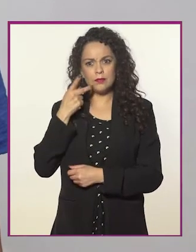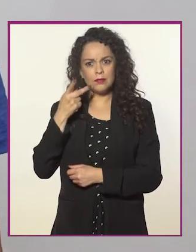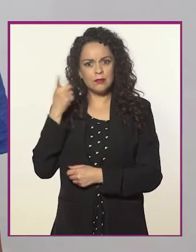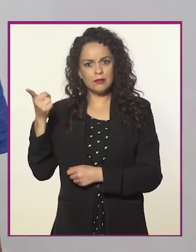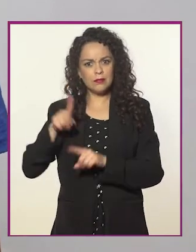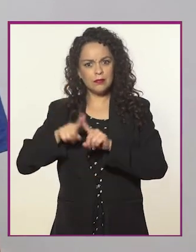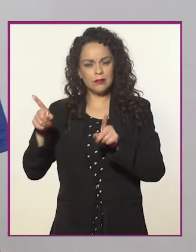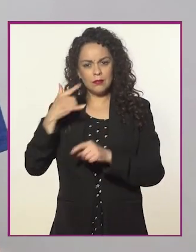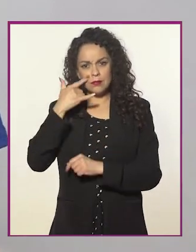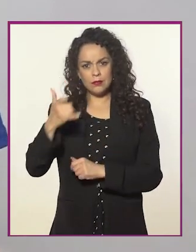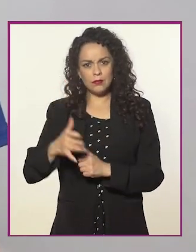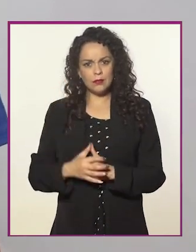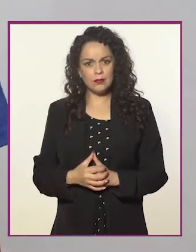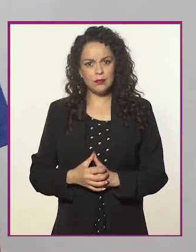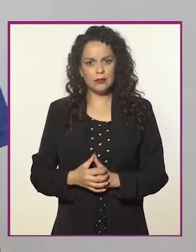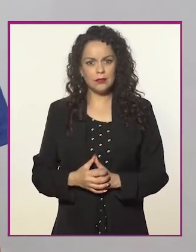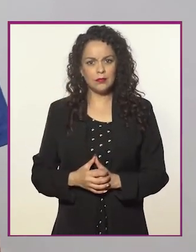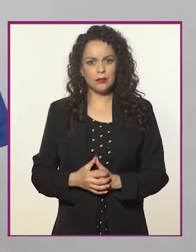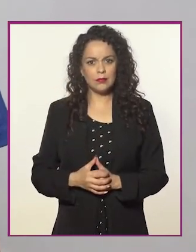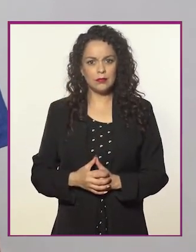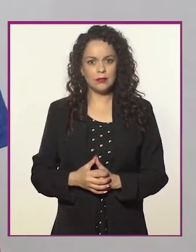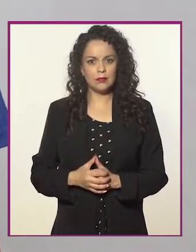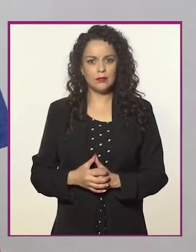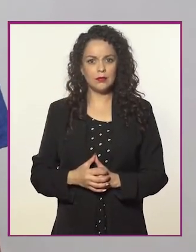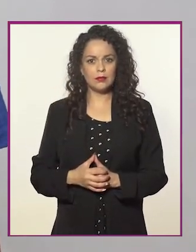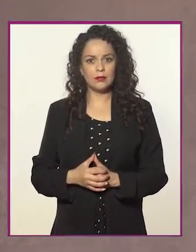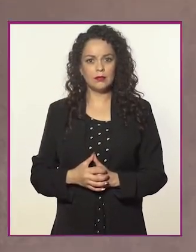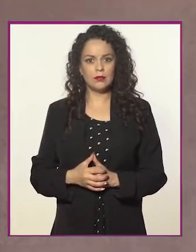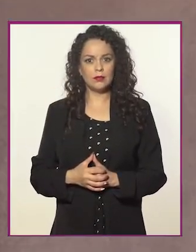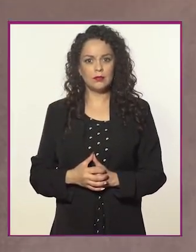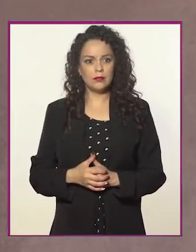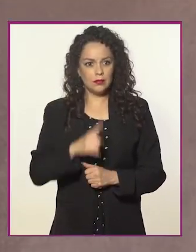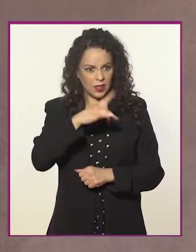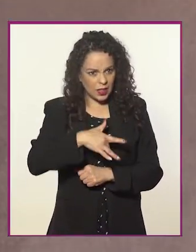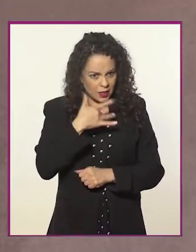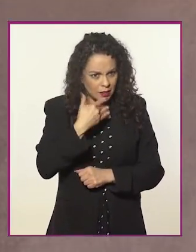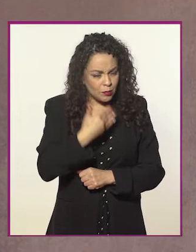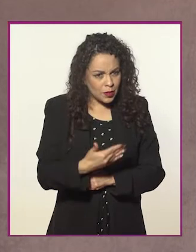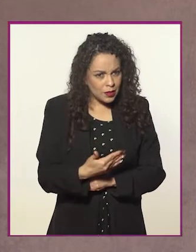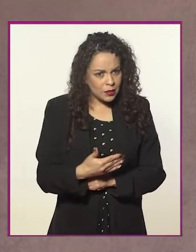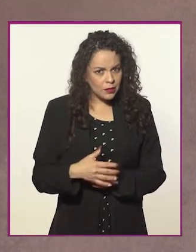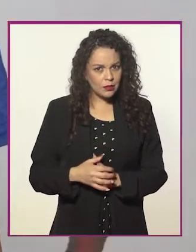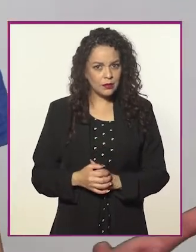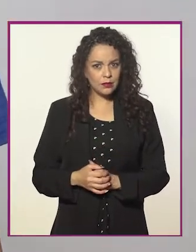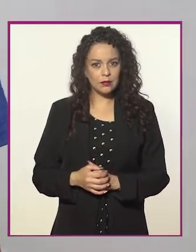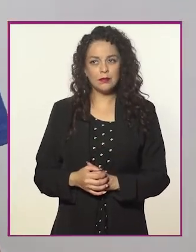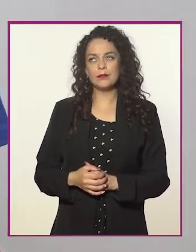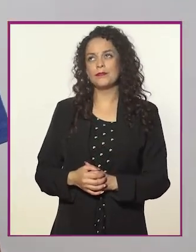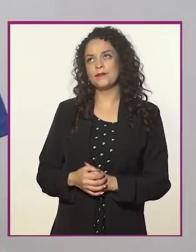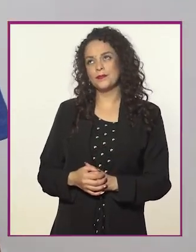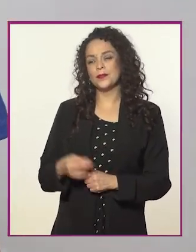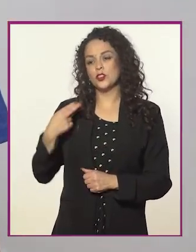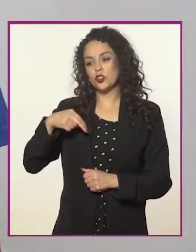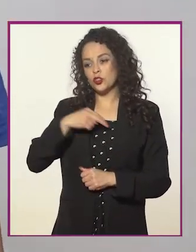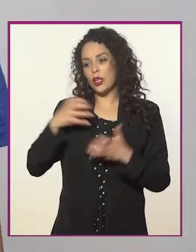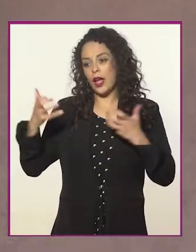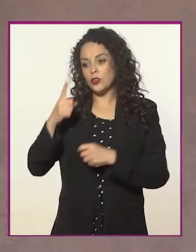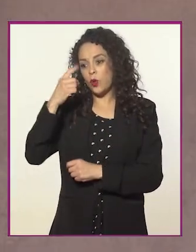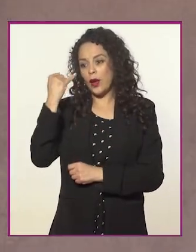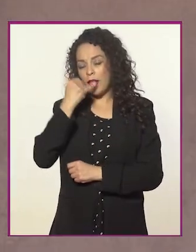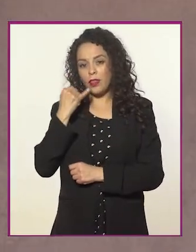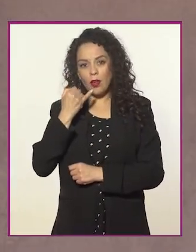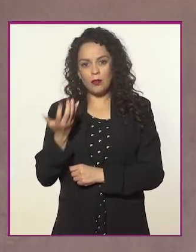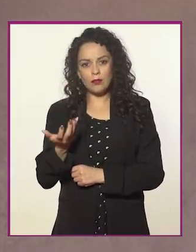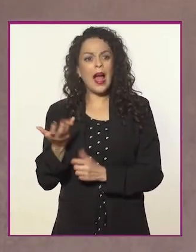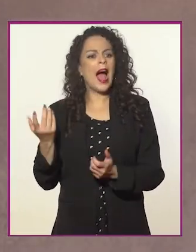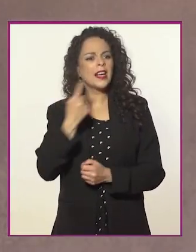ifin befen tafa mofo sufun ifidiofomafa. ¿Te sientes bien? Que si inventamos un idioma. Ah,